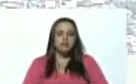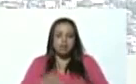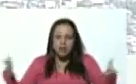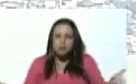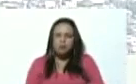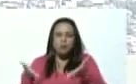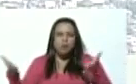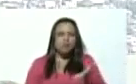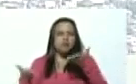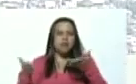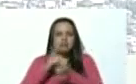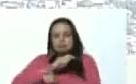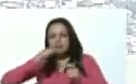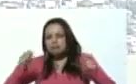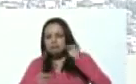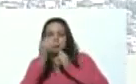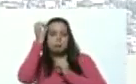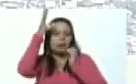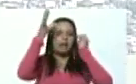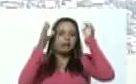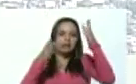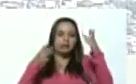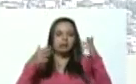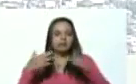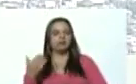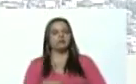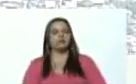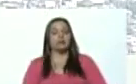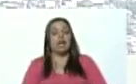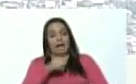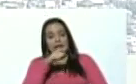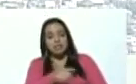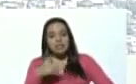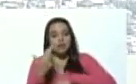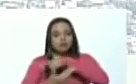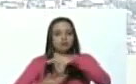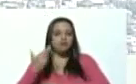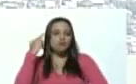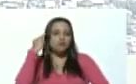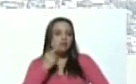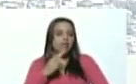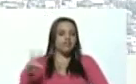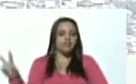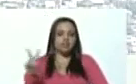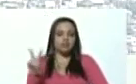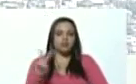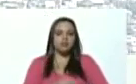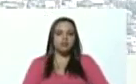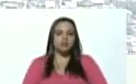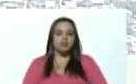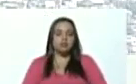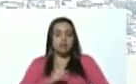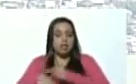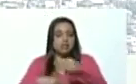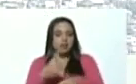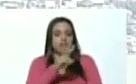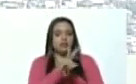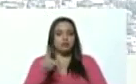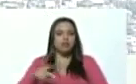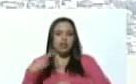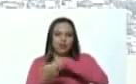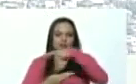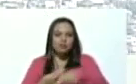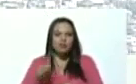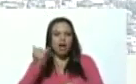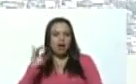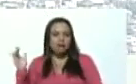reimpulsa, que se reinventa, que se recrea. Esa es la revolución bolivariana de Venezuela en el siglo XXI. Una revolución que es